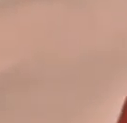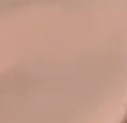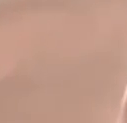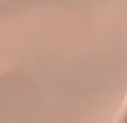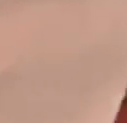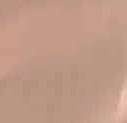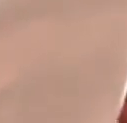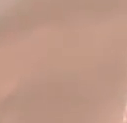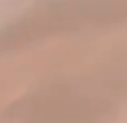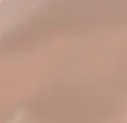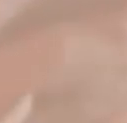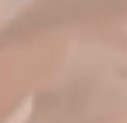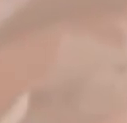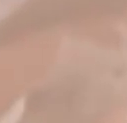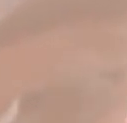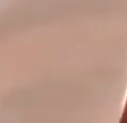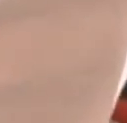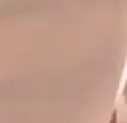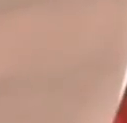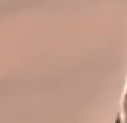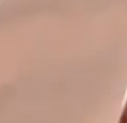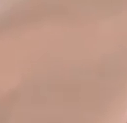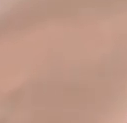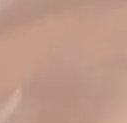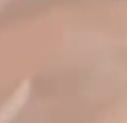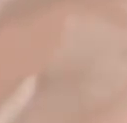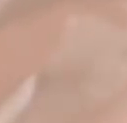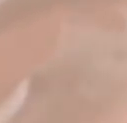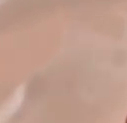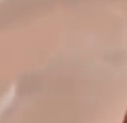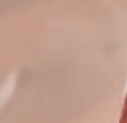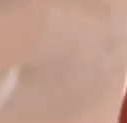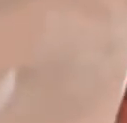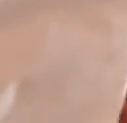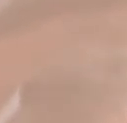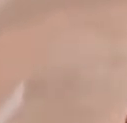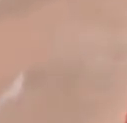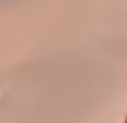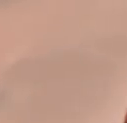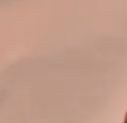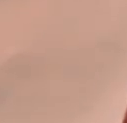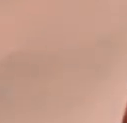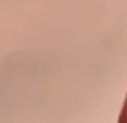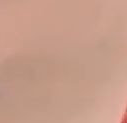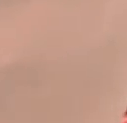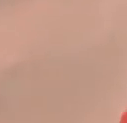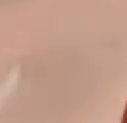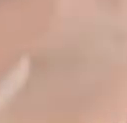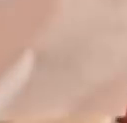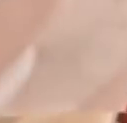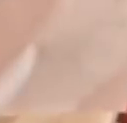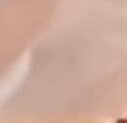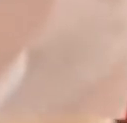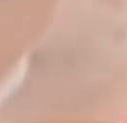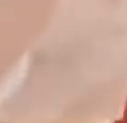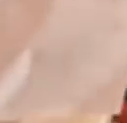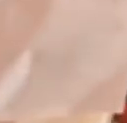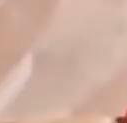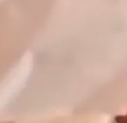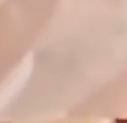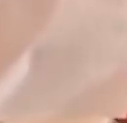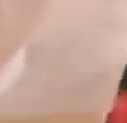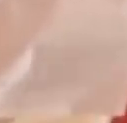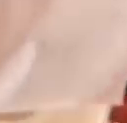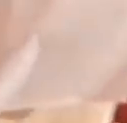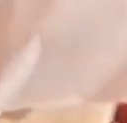la unión cívico-militar policial con las diferentes instancias del partido, tal y como lo alcanzamos en la